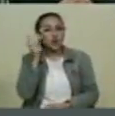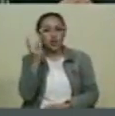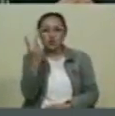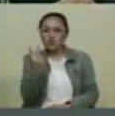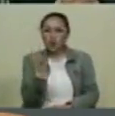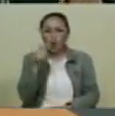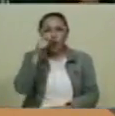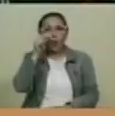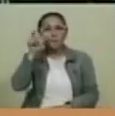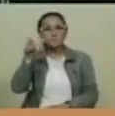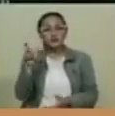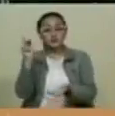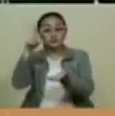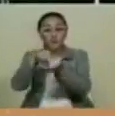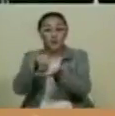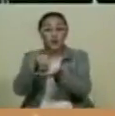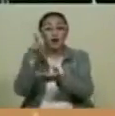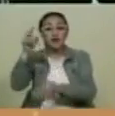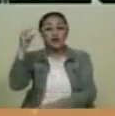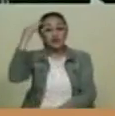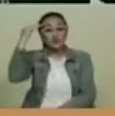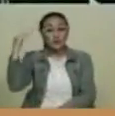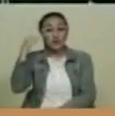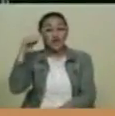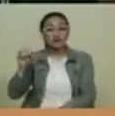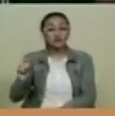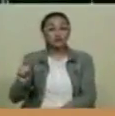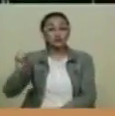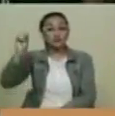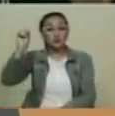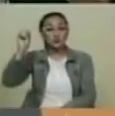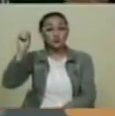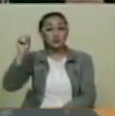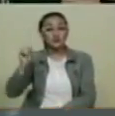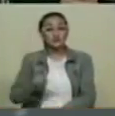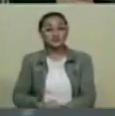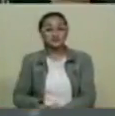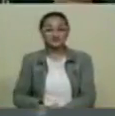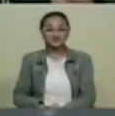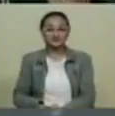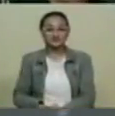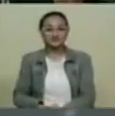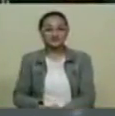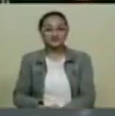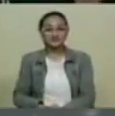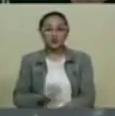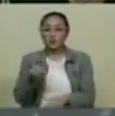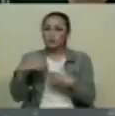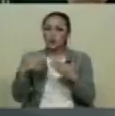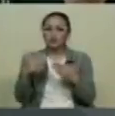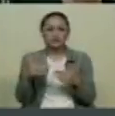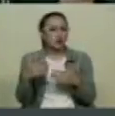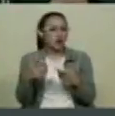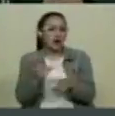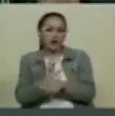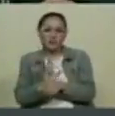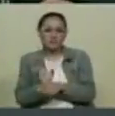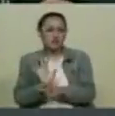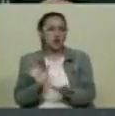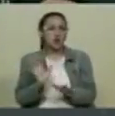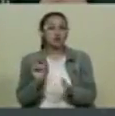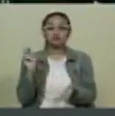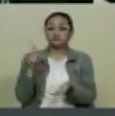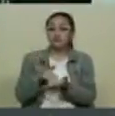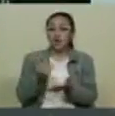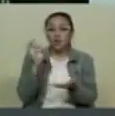hombres estuvieron allí mientras se desarrollaban las deliberaciones. Debemos aclararle a nuestro pueblo, esto no es un proceso automático en el que usted